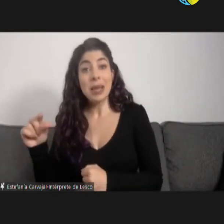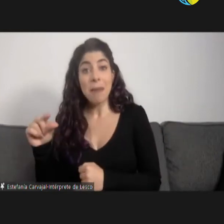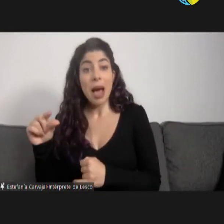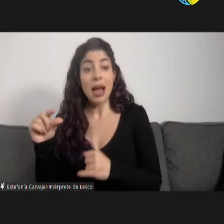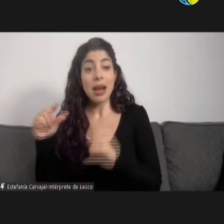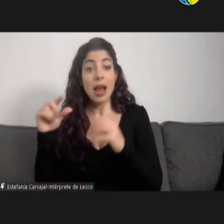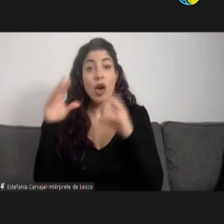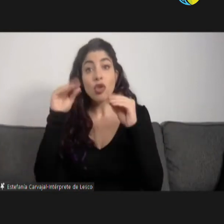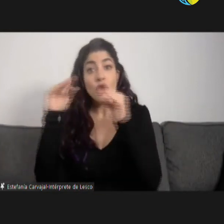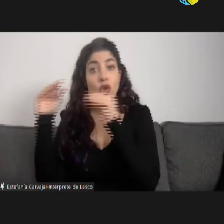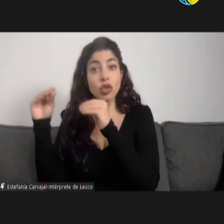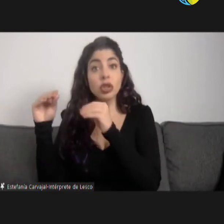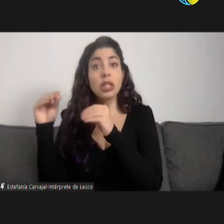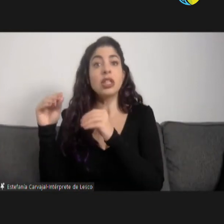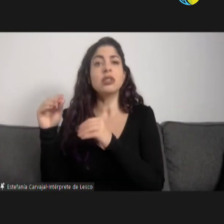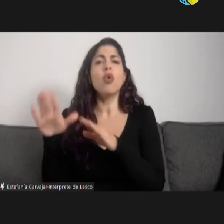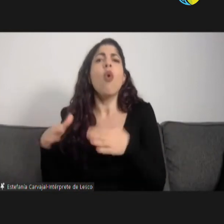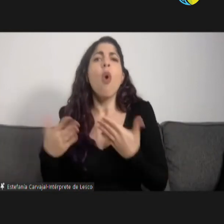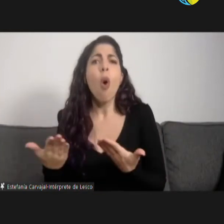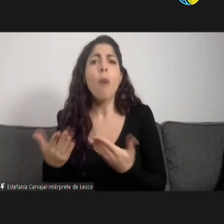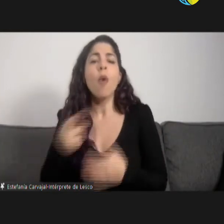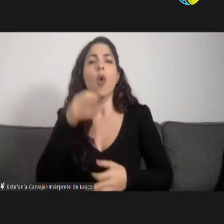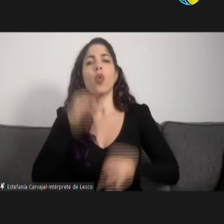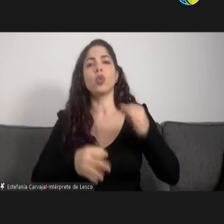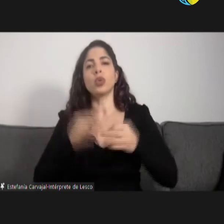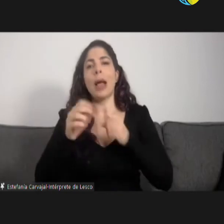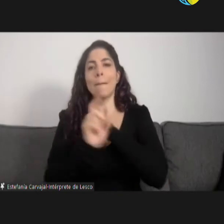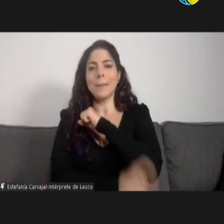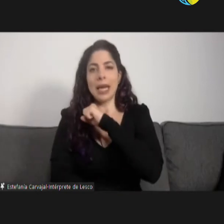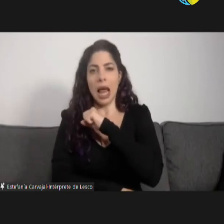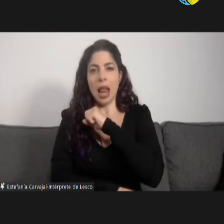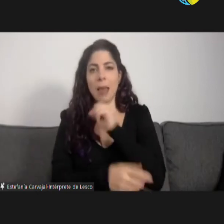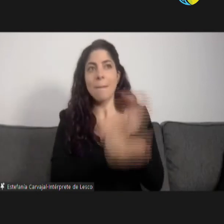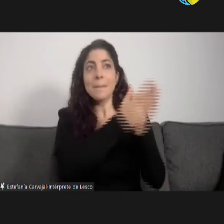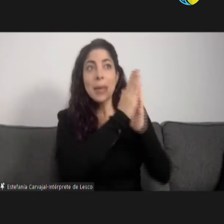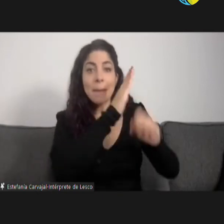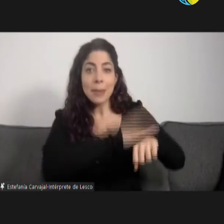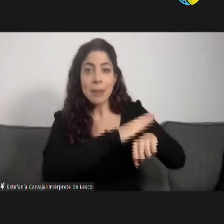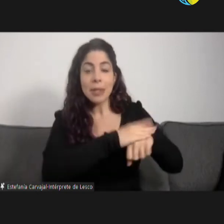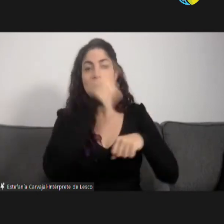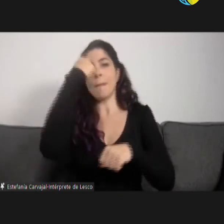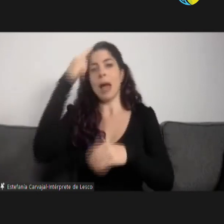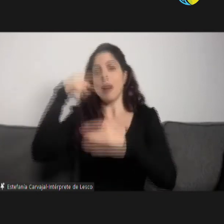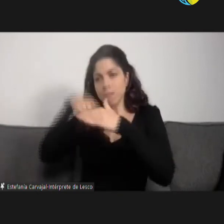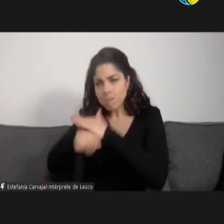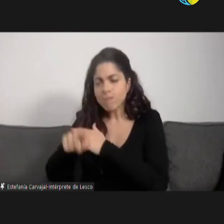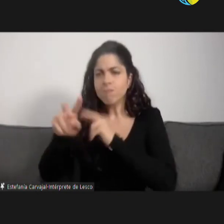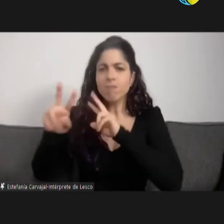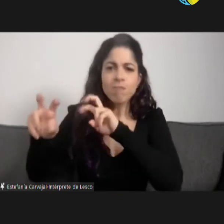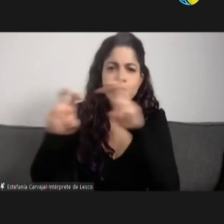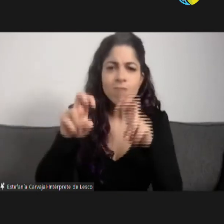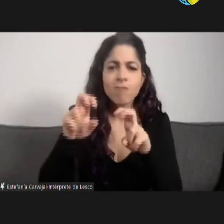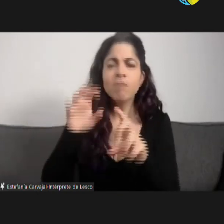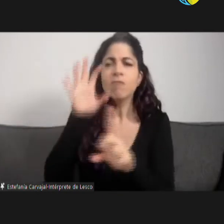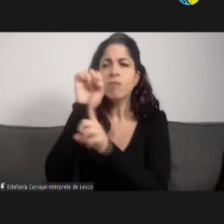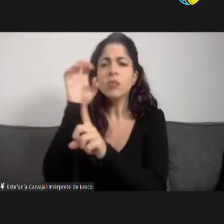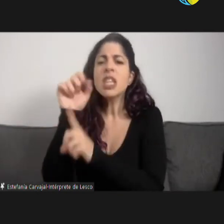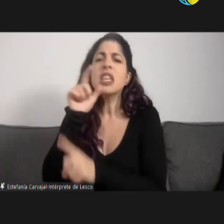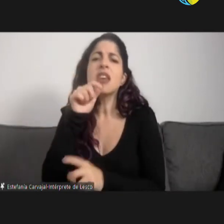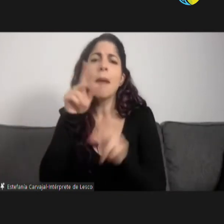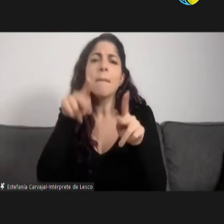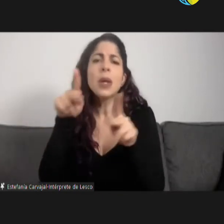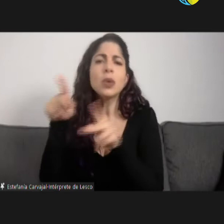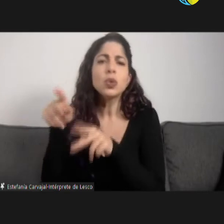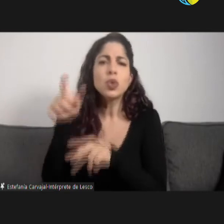frente a los juzgados penales para que se autorice el ingreso para hacer la inspección, para identificar a las personas y sobre todo